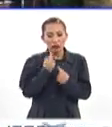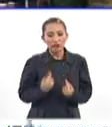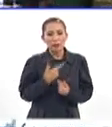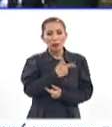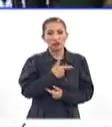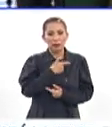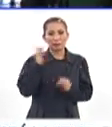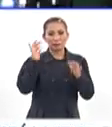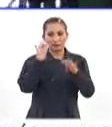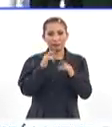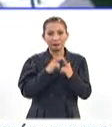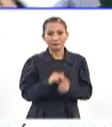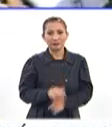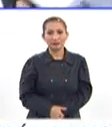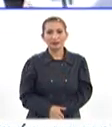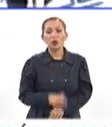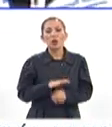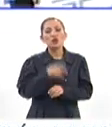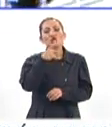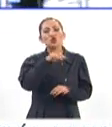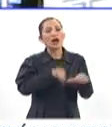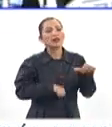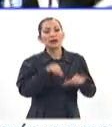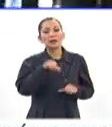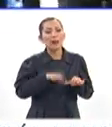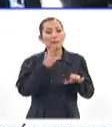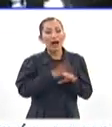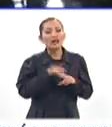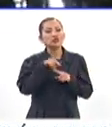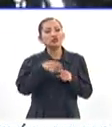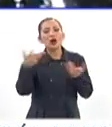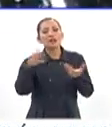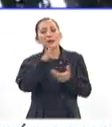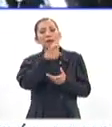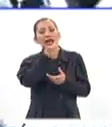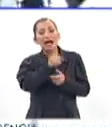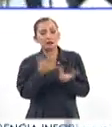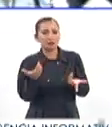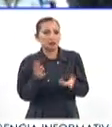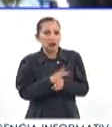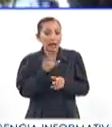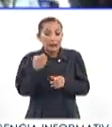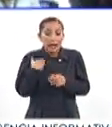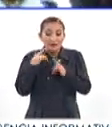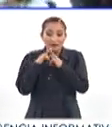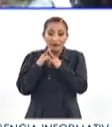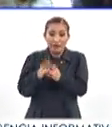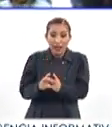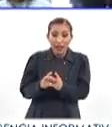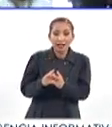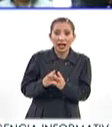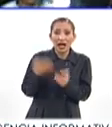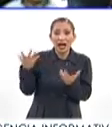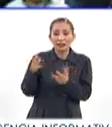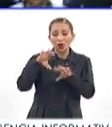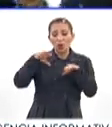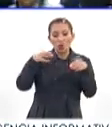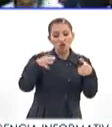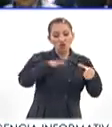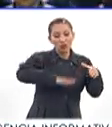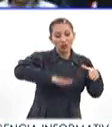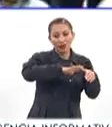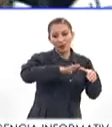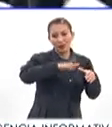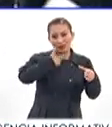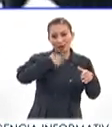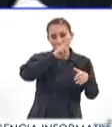venir a esta feria. ¿Cuáles van a ser tus actividades principales? ¿Qué hacen los becarios? Porque finalmente esta feria pues la hace la comunidad,